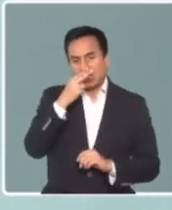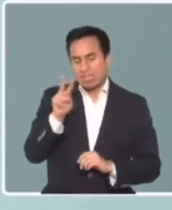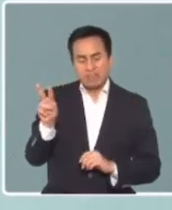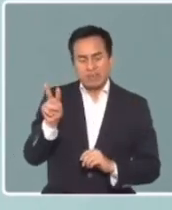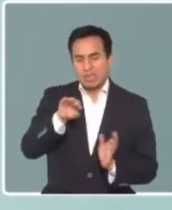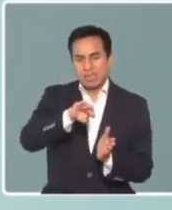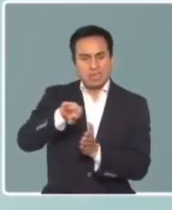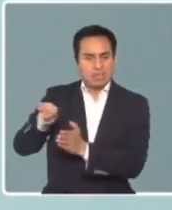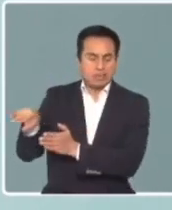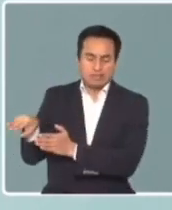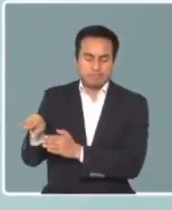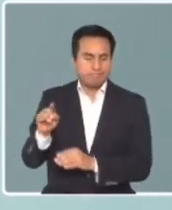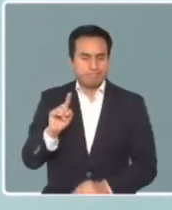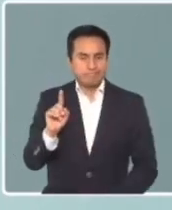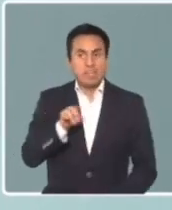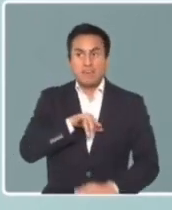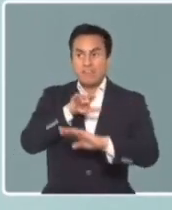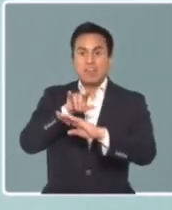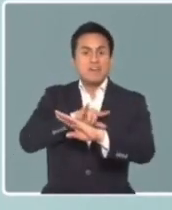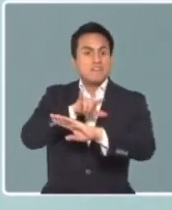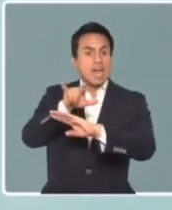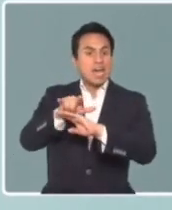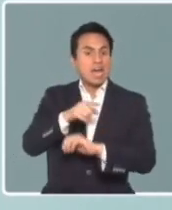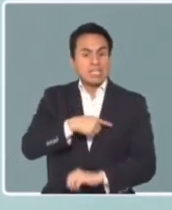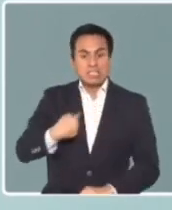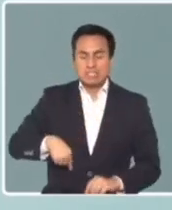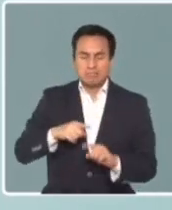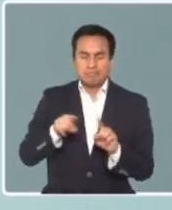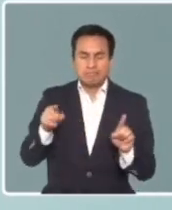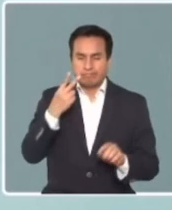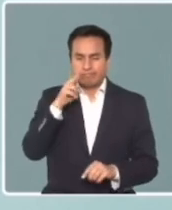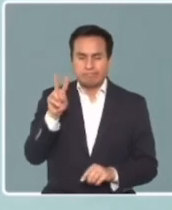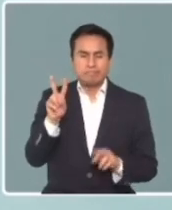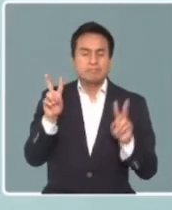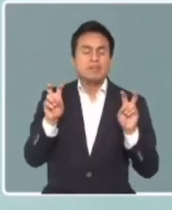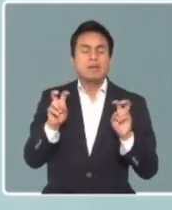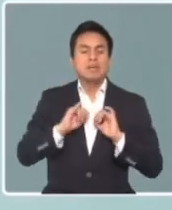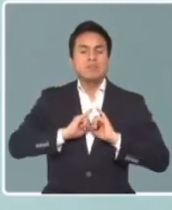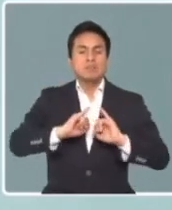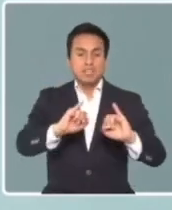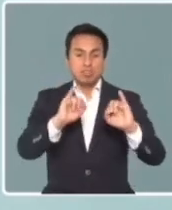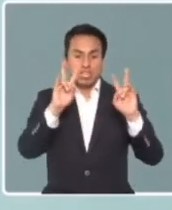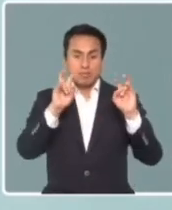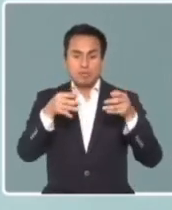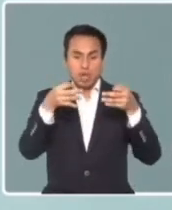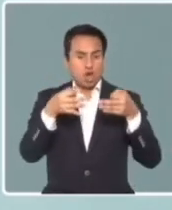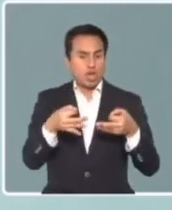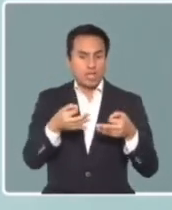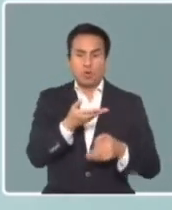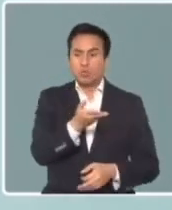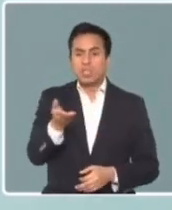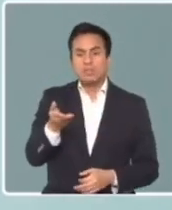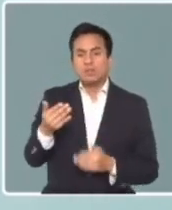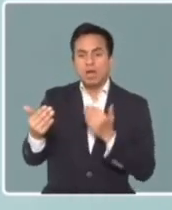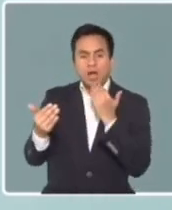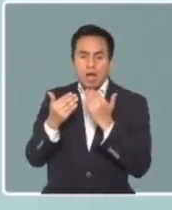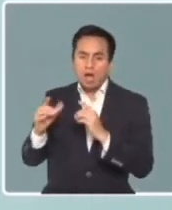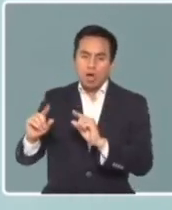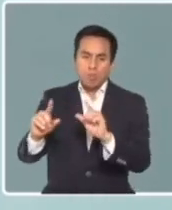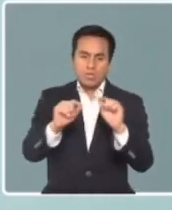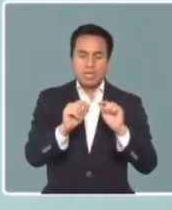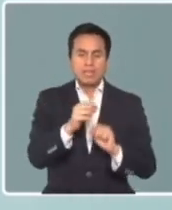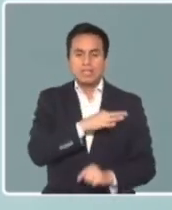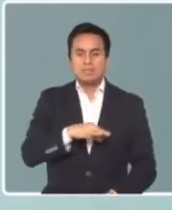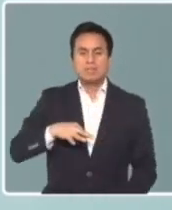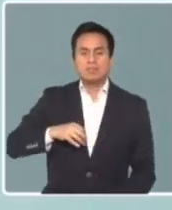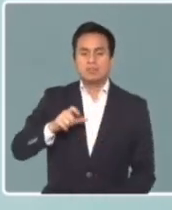ver con el viaje a China. Y de hecho, la información que se ha manejado hasta el momento es bastante incorrecta, y ahí ustedes lo pueden conversar con el